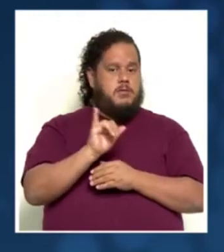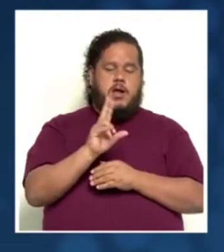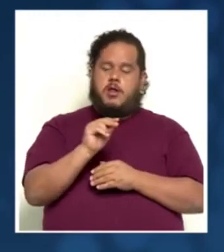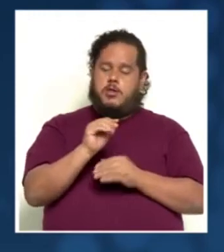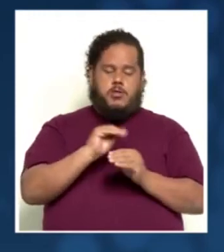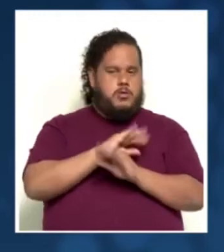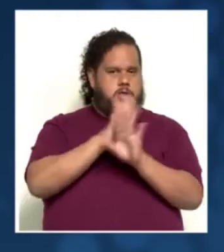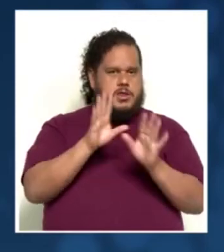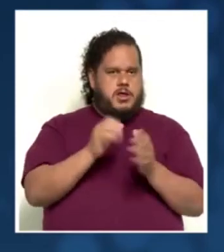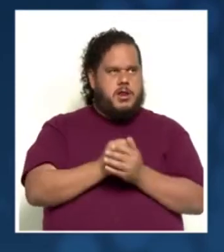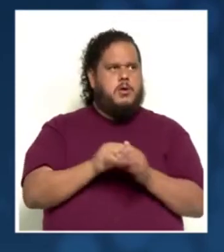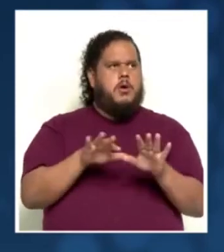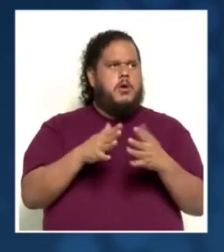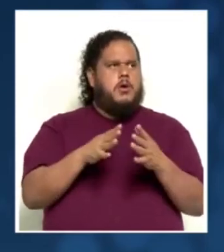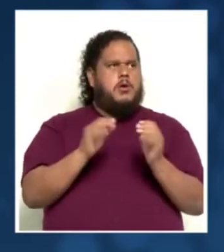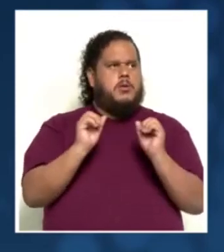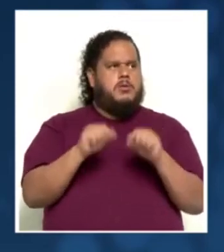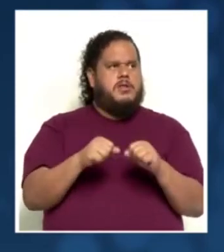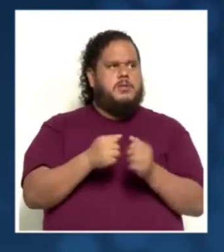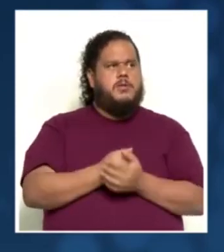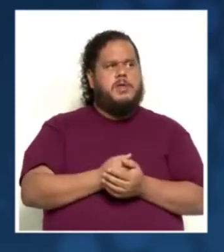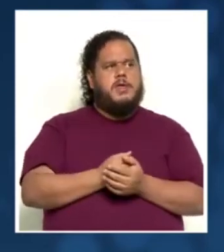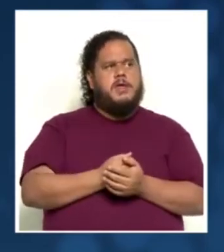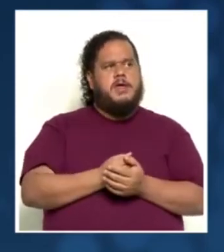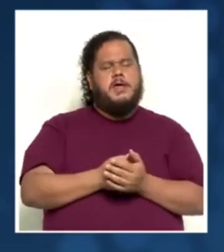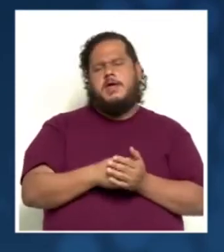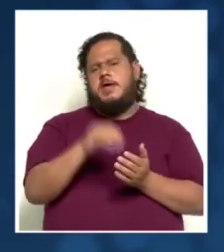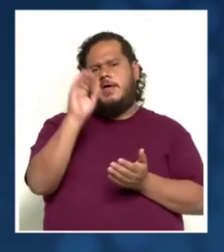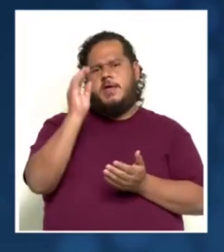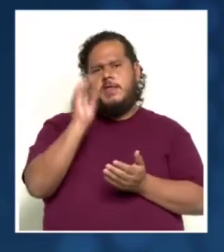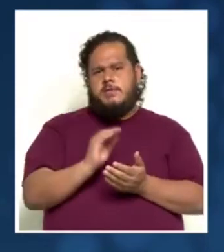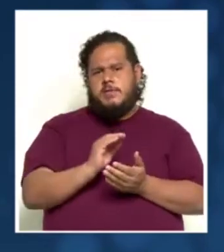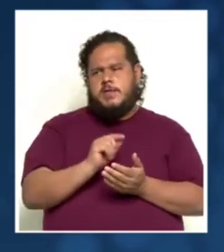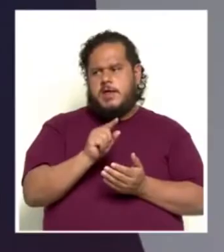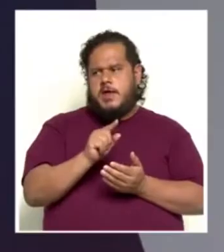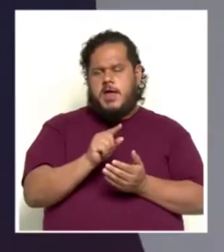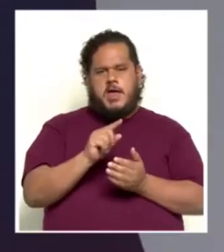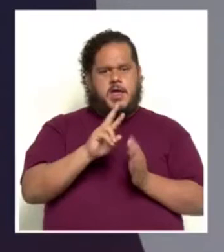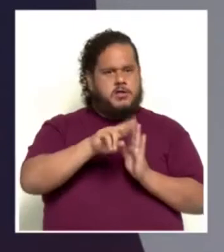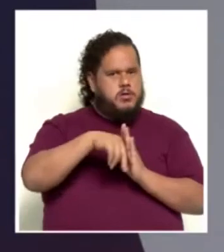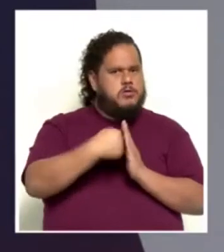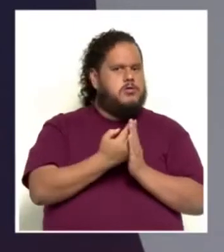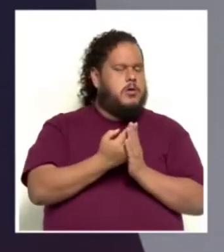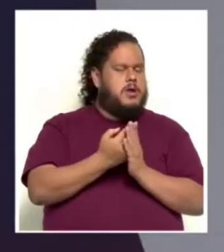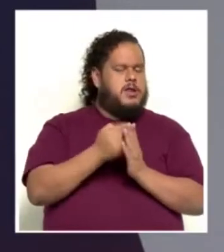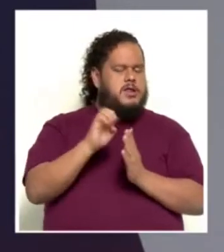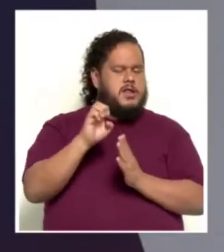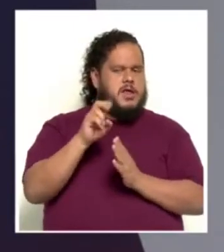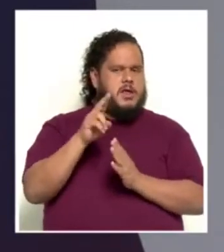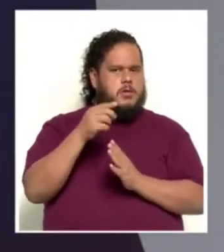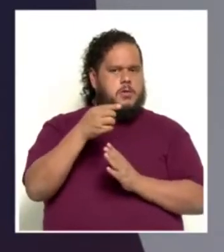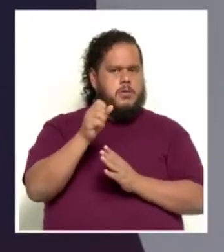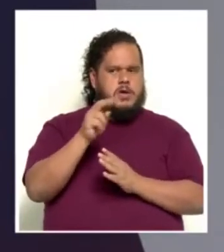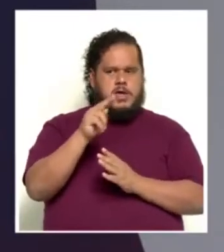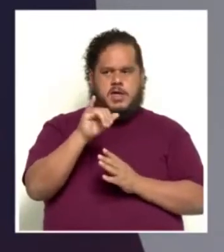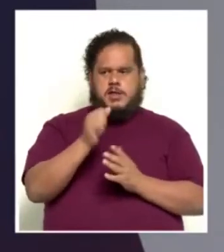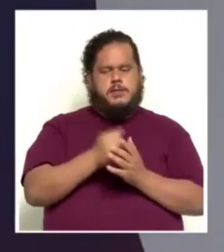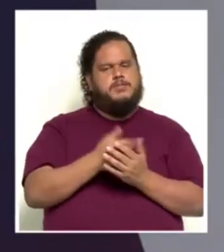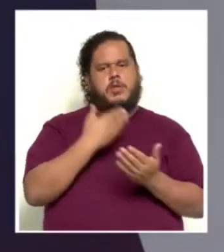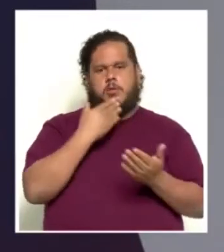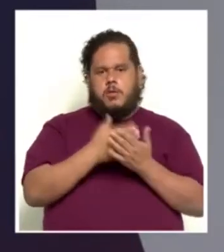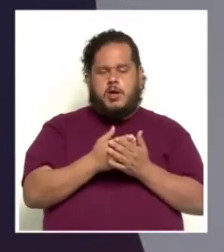claro. ¿Cómo se pueden dirimir esos roles, Eugenia? Bueno, vamos a